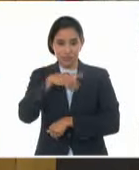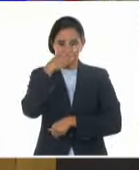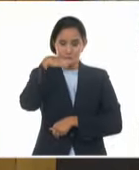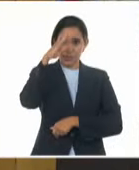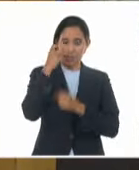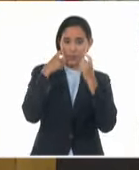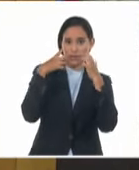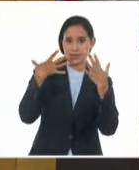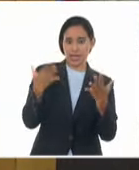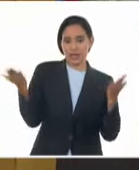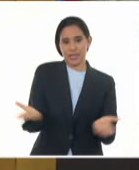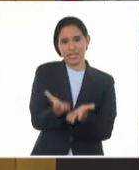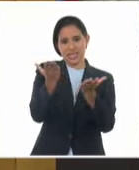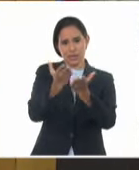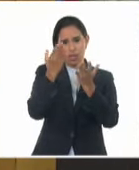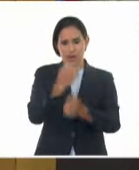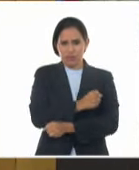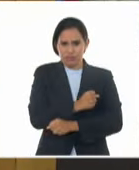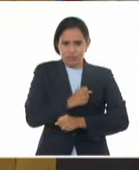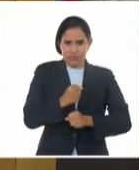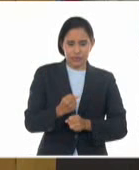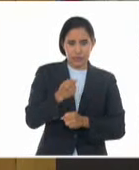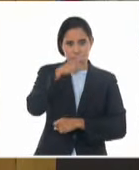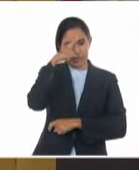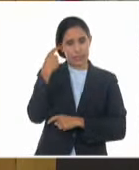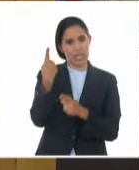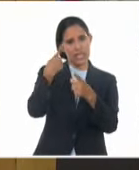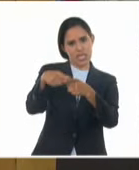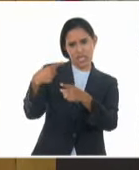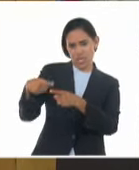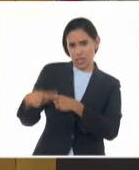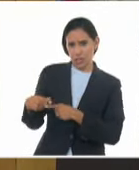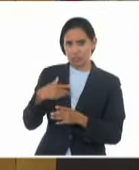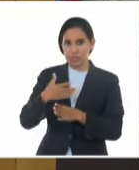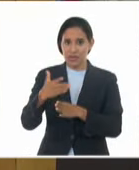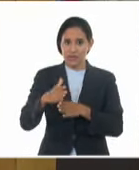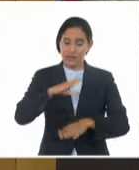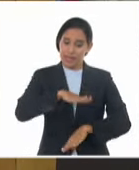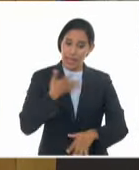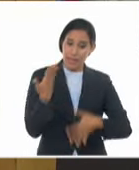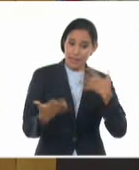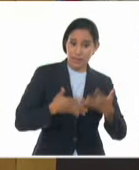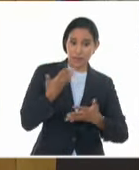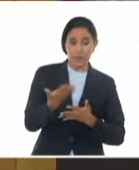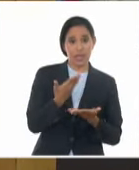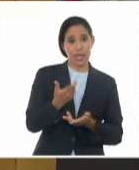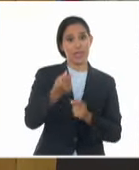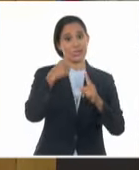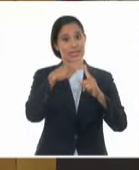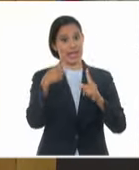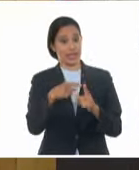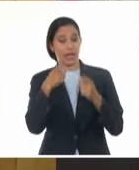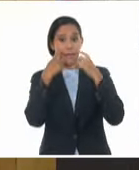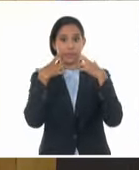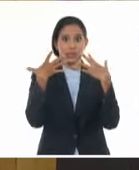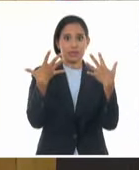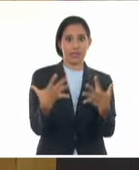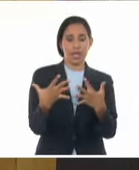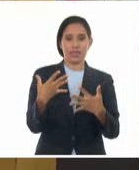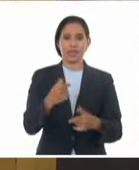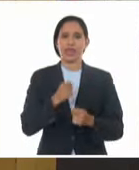desarrollar esfuerzos de integración de varias disciplinas en pos de alcanzar la gestión integral de los